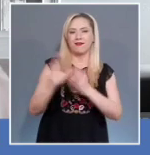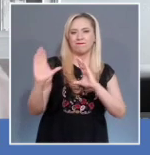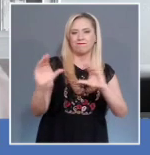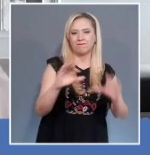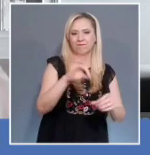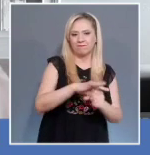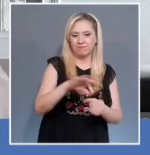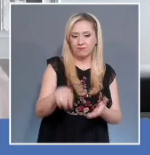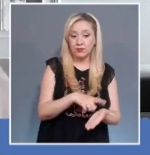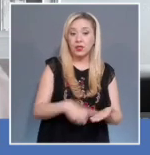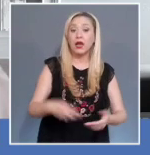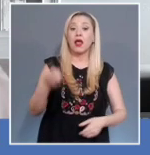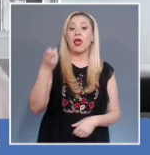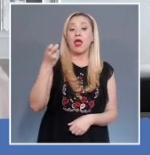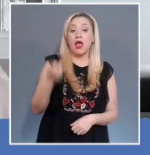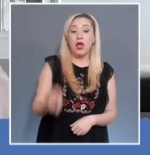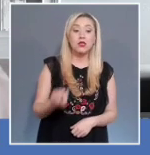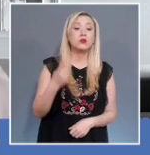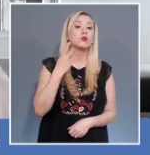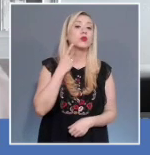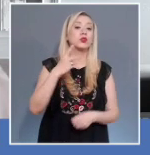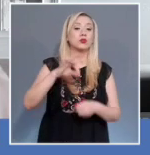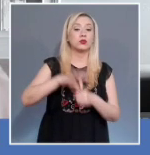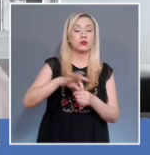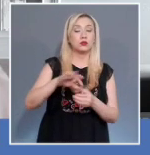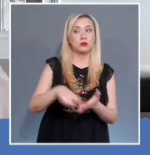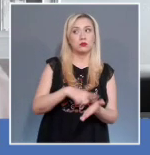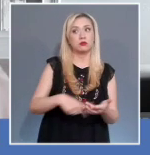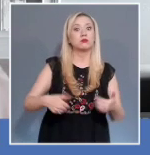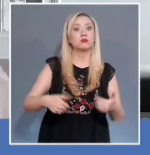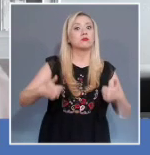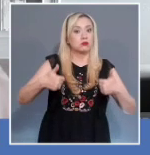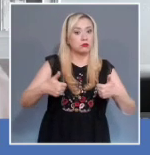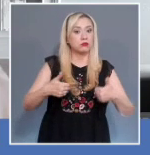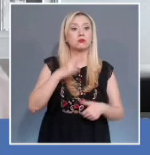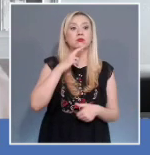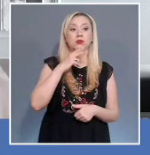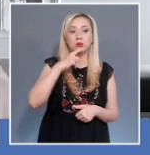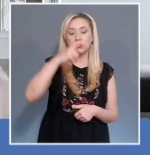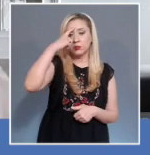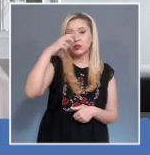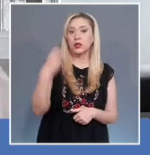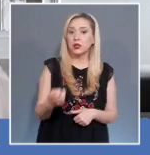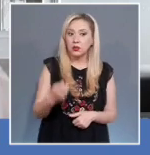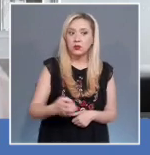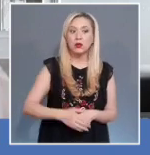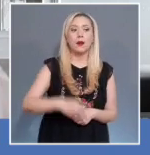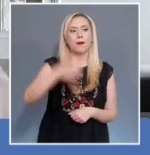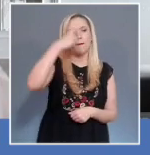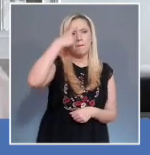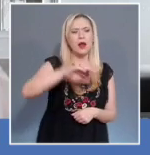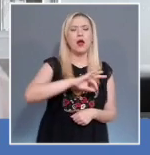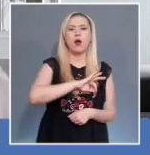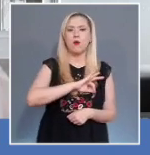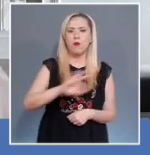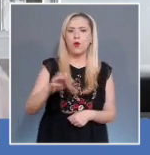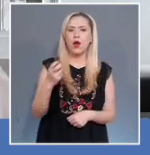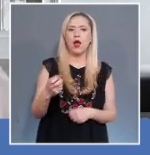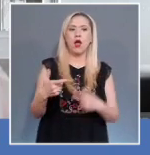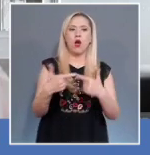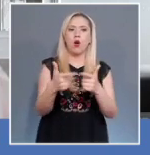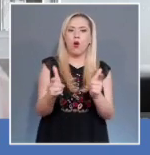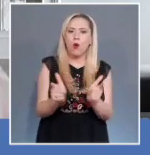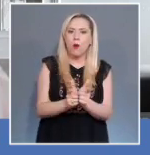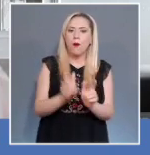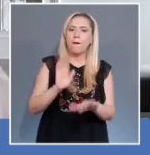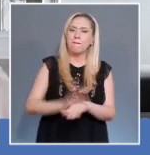ámbito político electoral inciden en el resultado de un proceso electoral, precisamente para permitir que estos grupos tengan la oportunidad de acceder